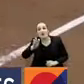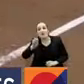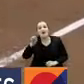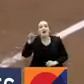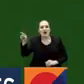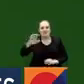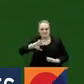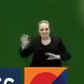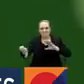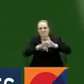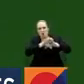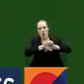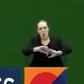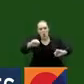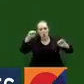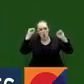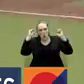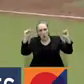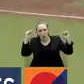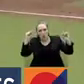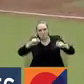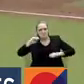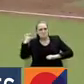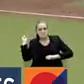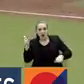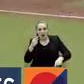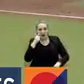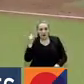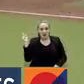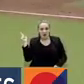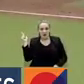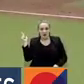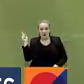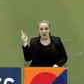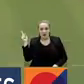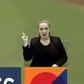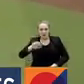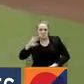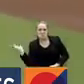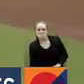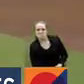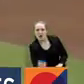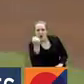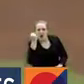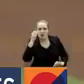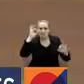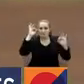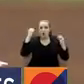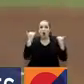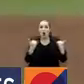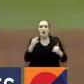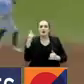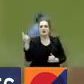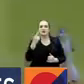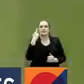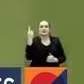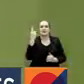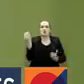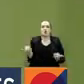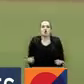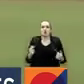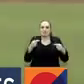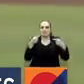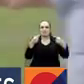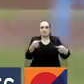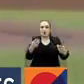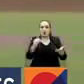atrapada sensacional tras el batazo de Gurriel Jr. Hoy vuelven a repetir partido en la serie de la Liga Americana del